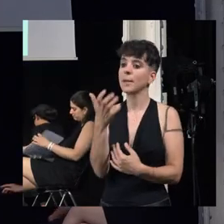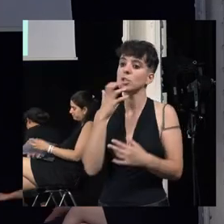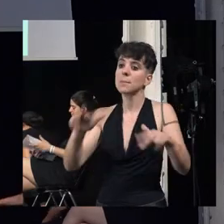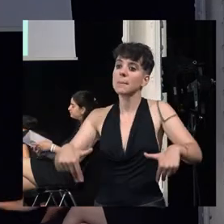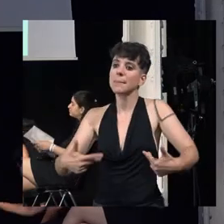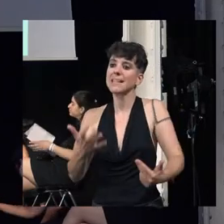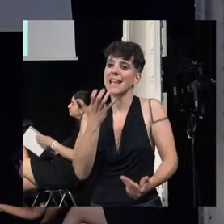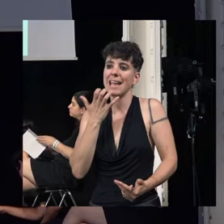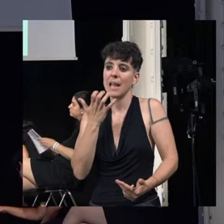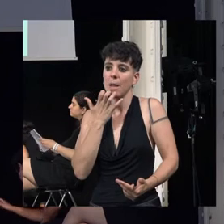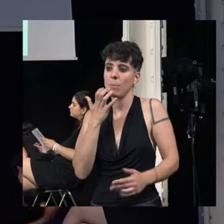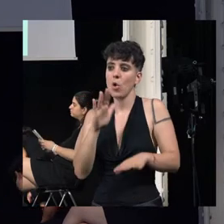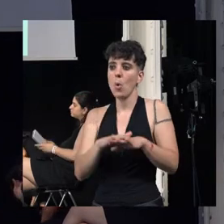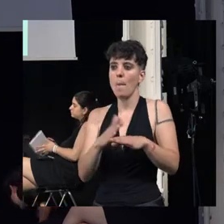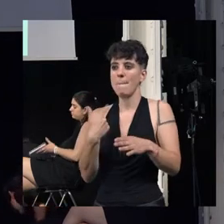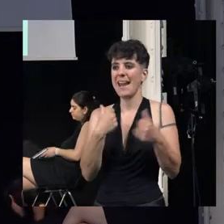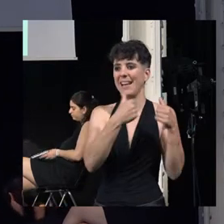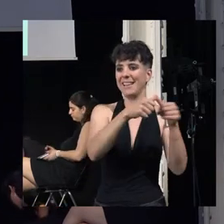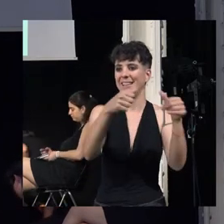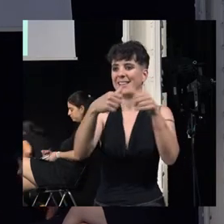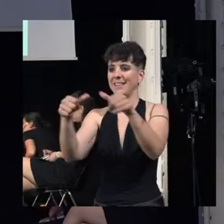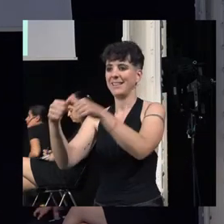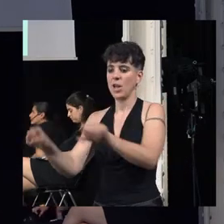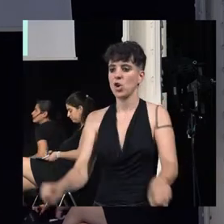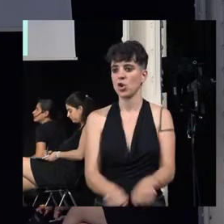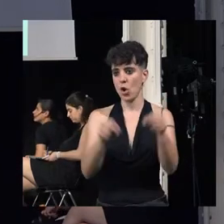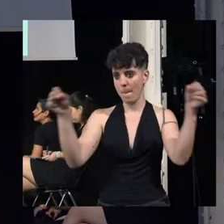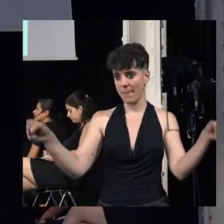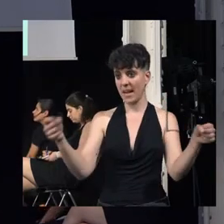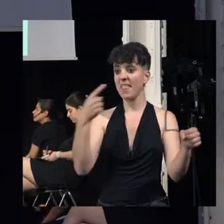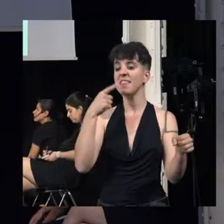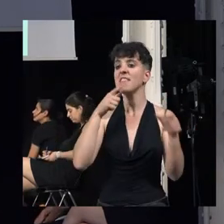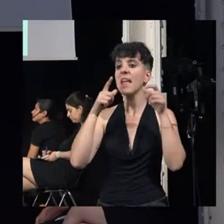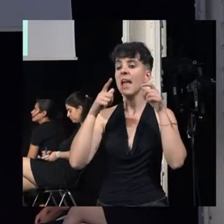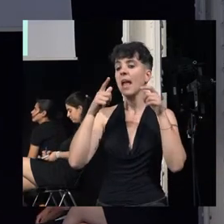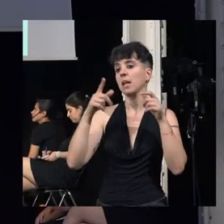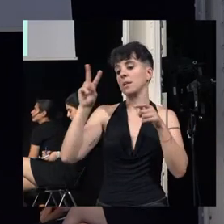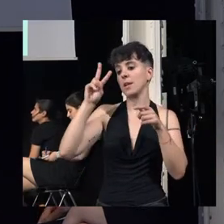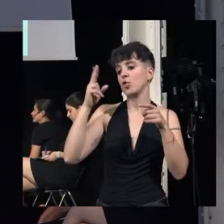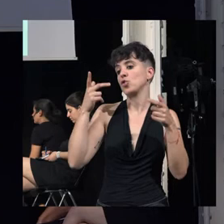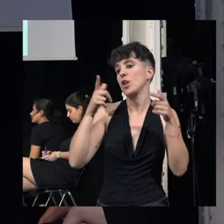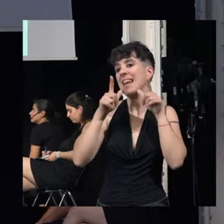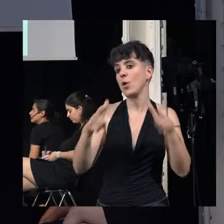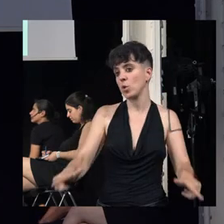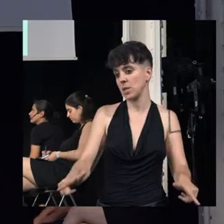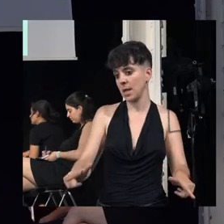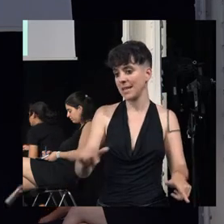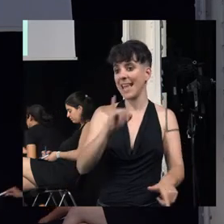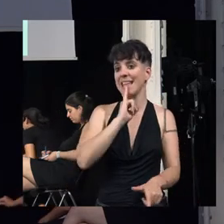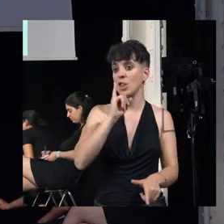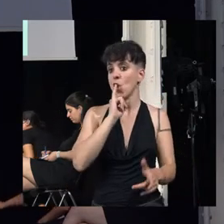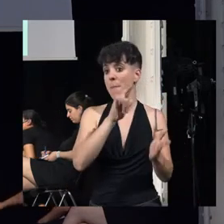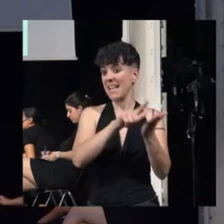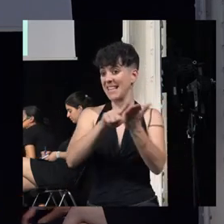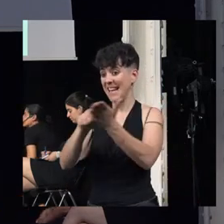ejemplo, como para romper los arquetipos. Mirad, dicen los lingüistas que los idiomas, que las lenguas,